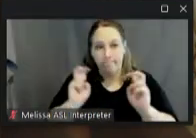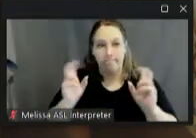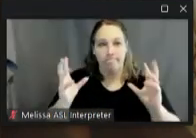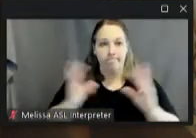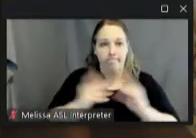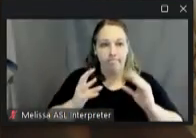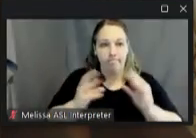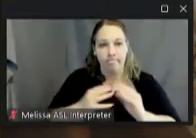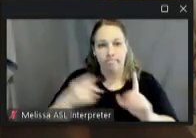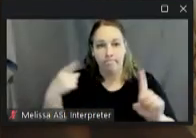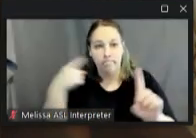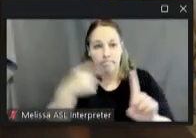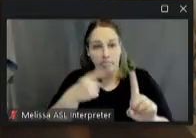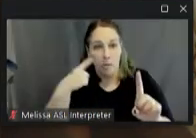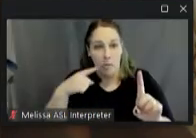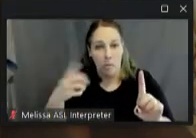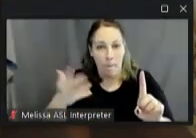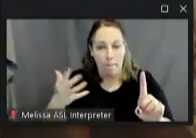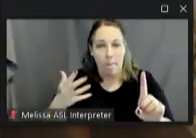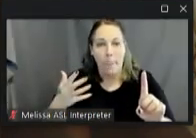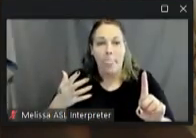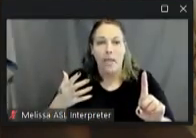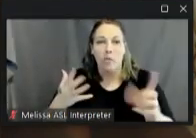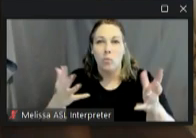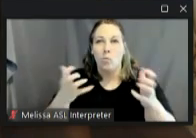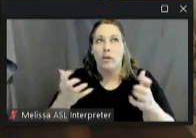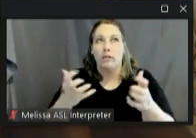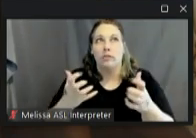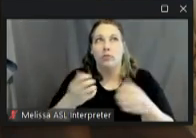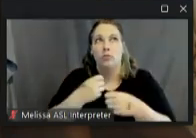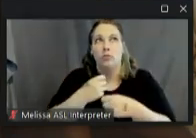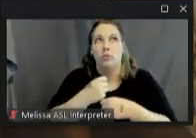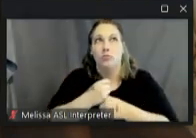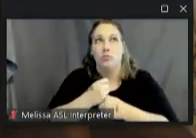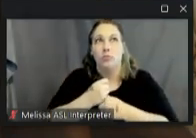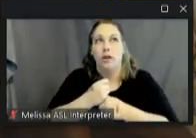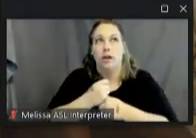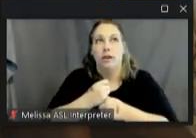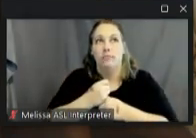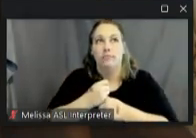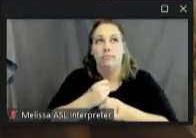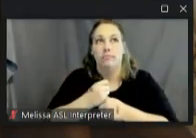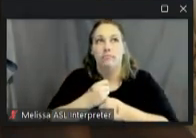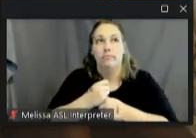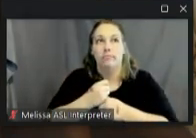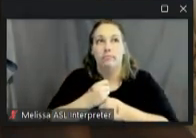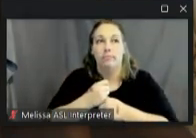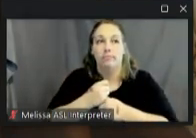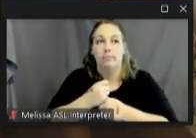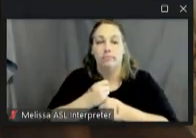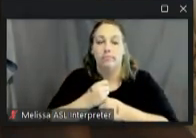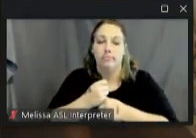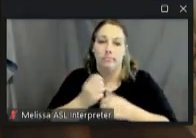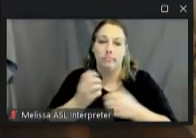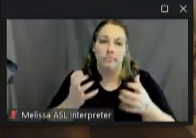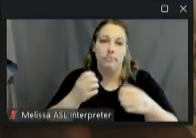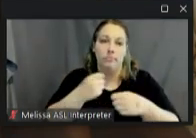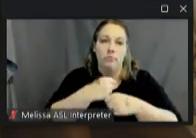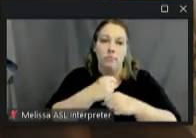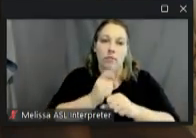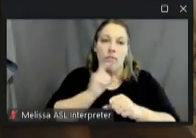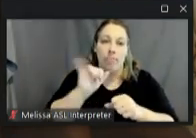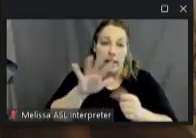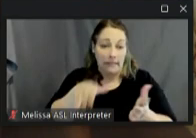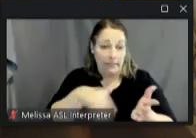centralización, no solo en materia programática, sino también presupuestaria. Que